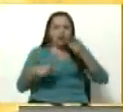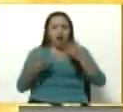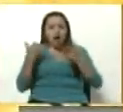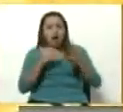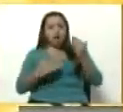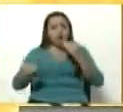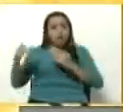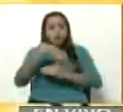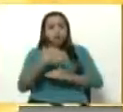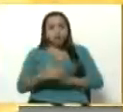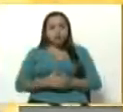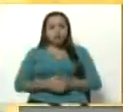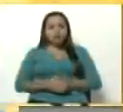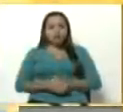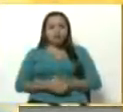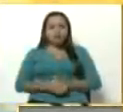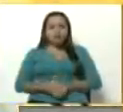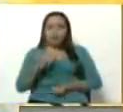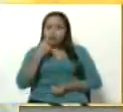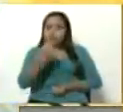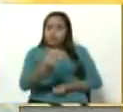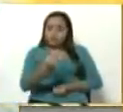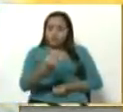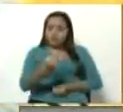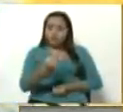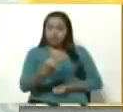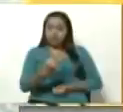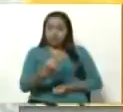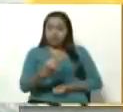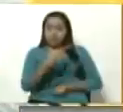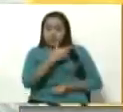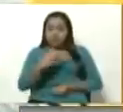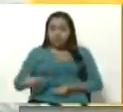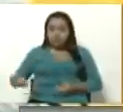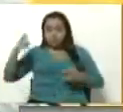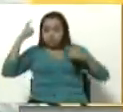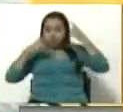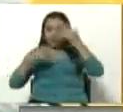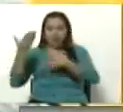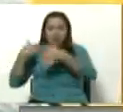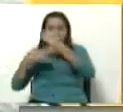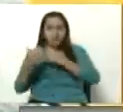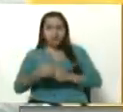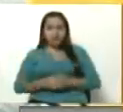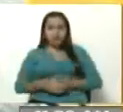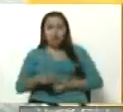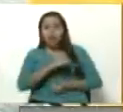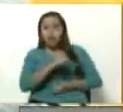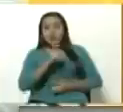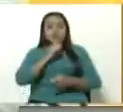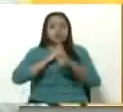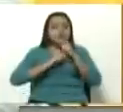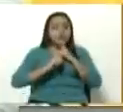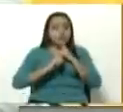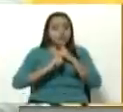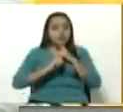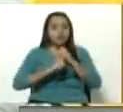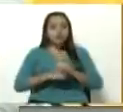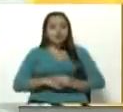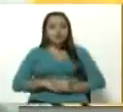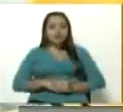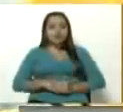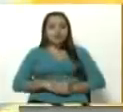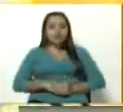superado. Como decía nuestro comandante Chávez, no es poca cosa el tránsito de la revolución